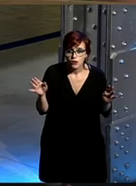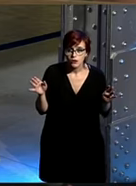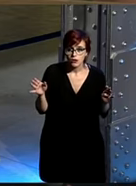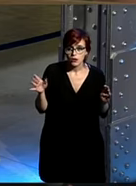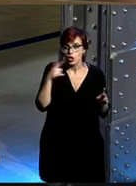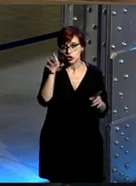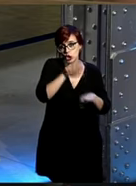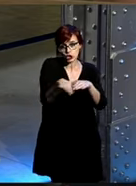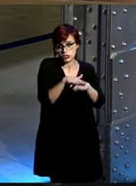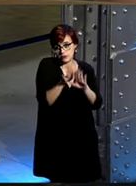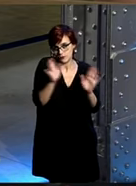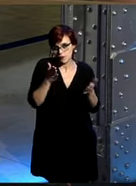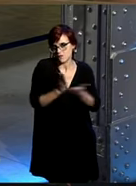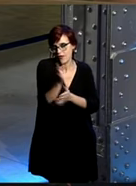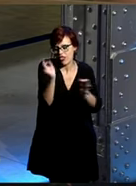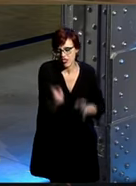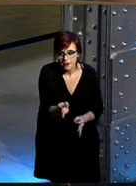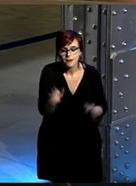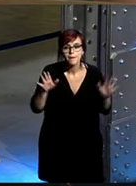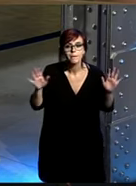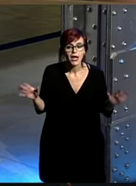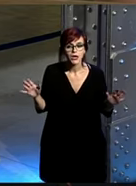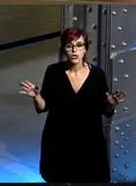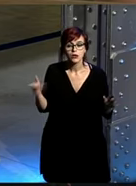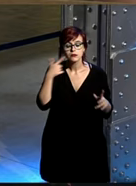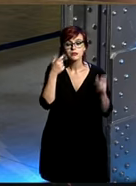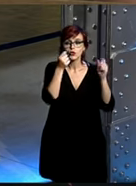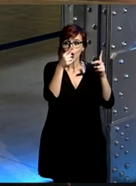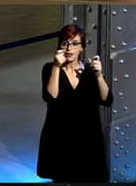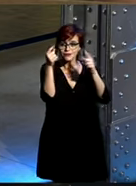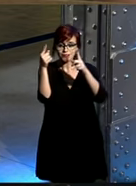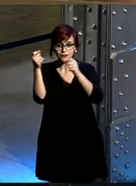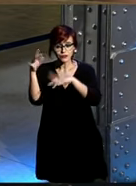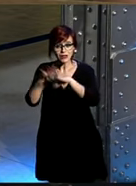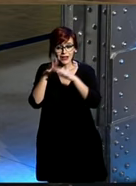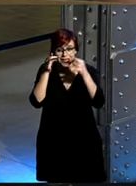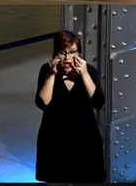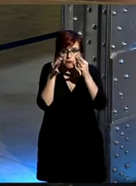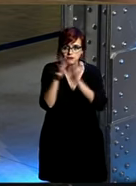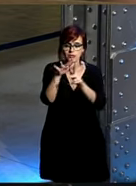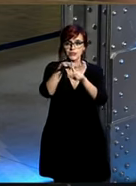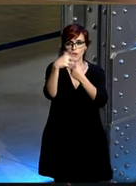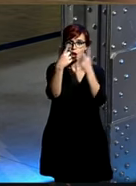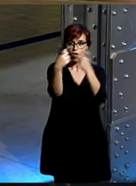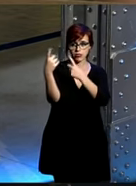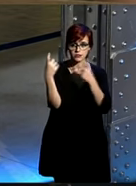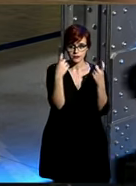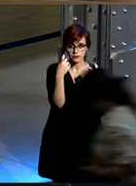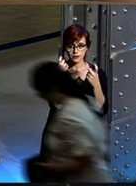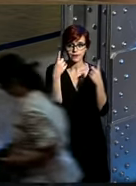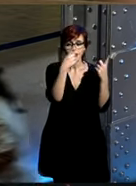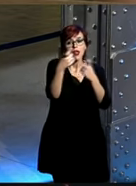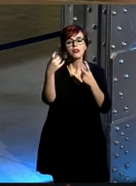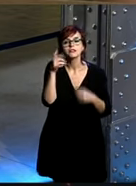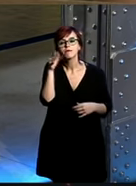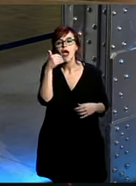meter la cuña, pero va por ahí. El caso es que ahí te das cuenta de que es cierto que esto se necesita. Y que se necesita